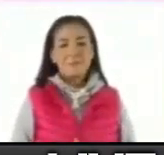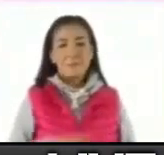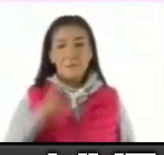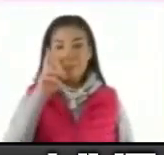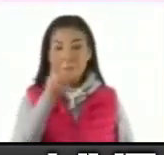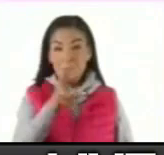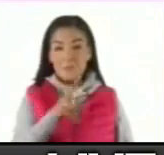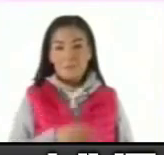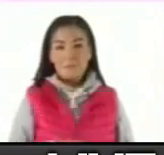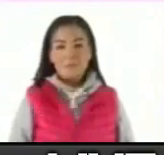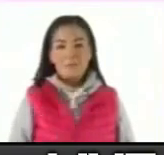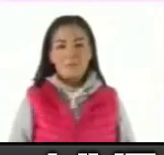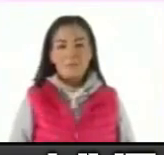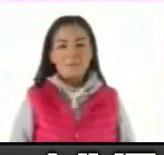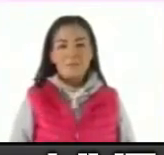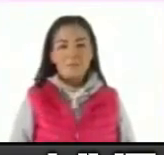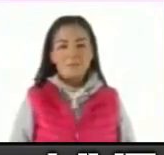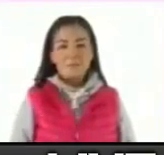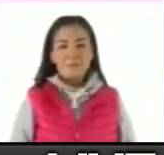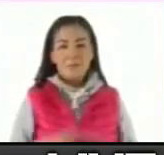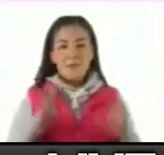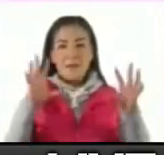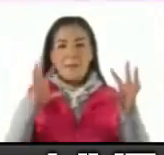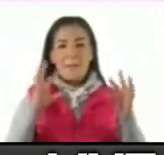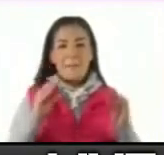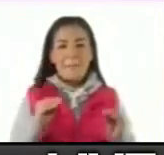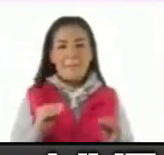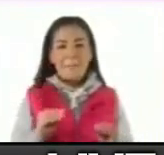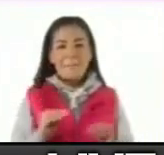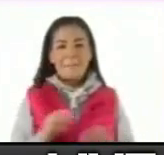Observen. Hoy se apagó.